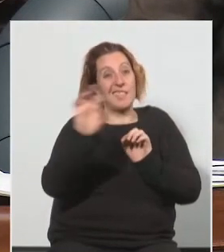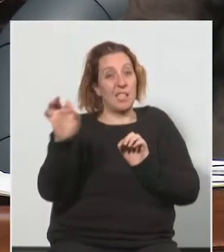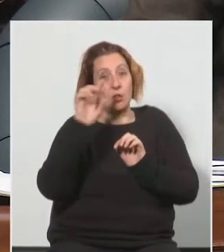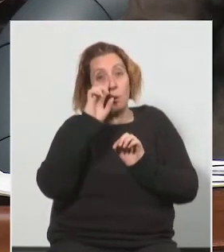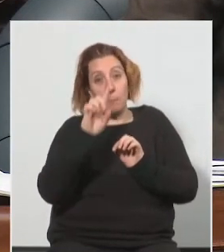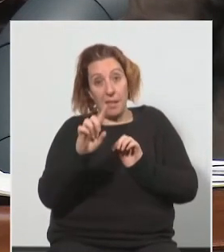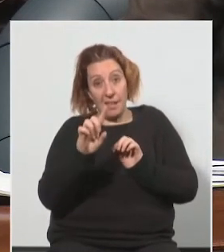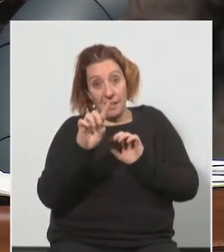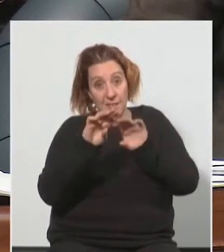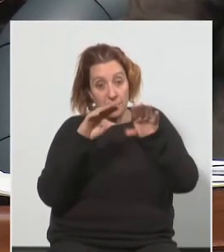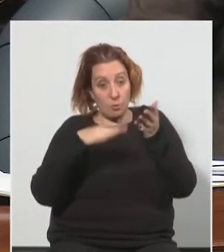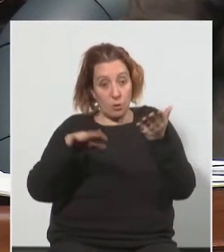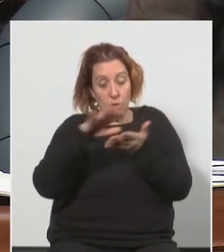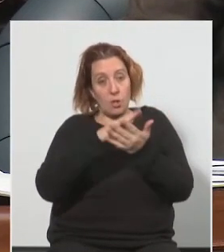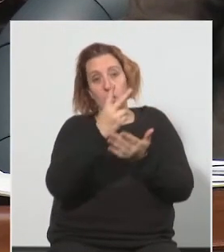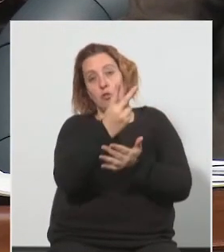2 en 300.000.